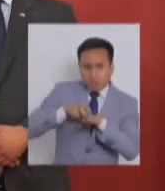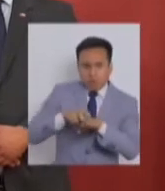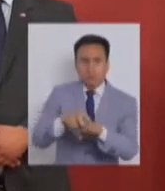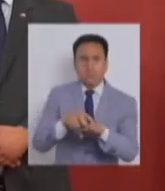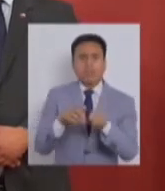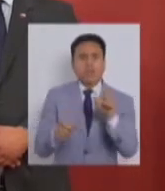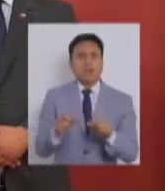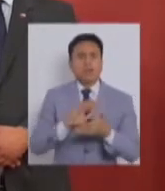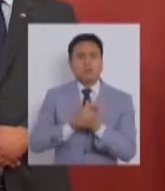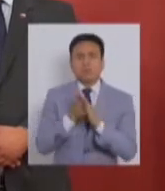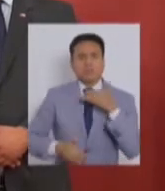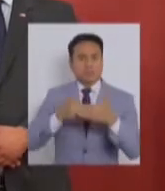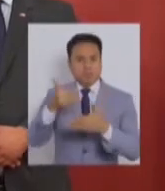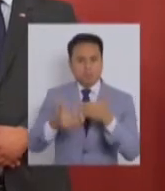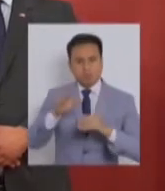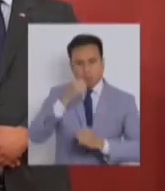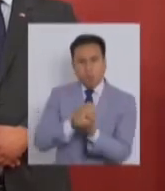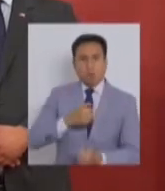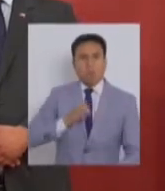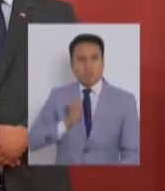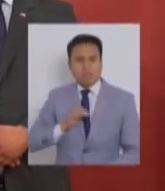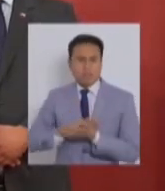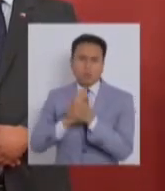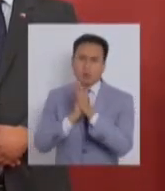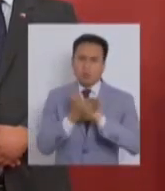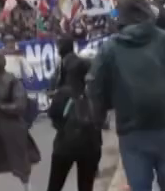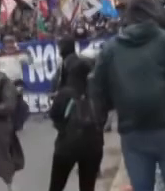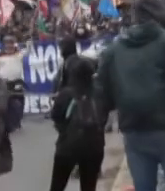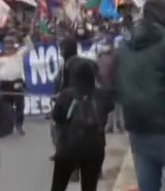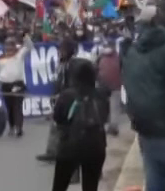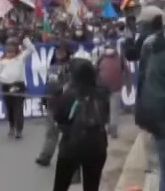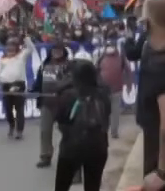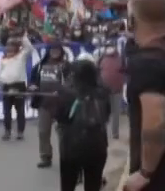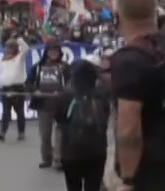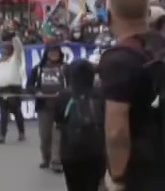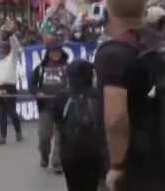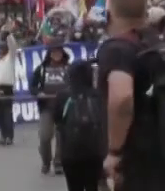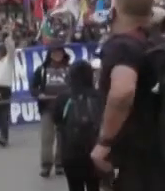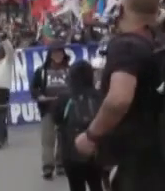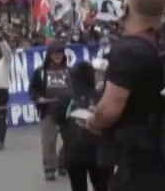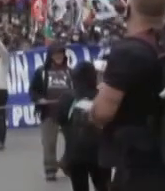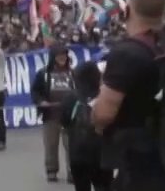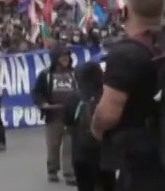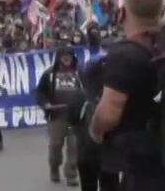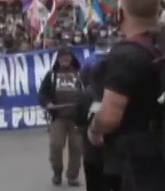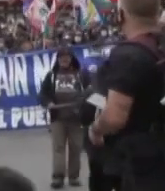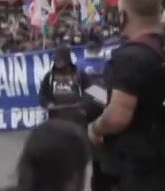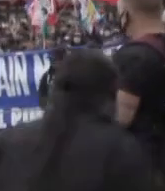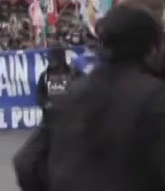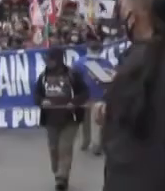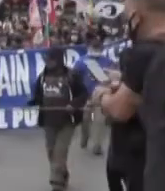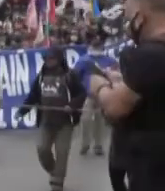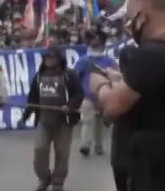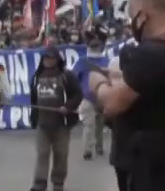organizaciones sociales. Así que claro, fue sorpresivo, pero estaba dentro de las posibilidades y lo que las encuestas predecían